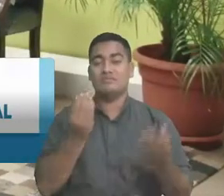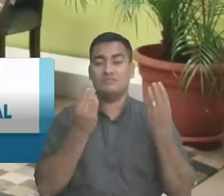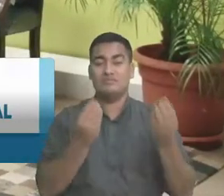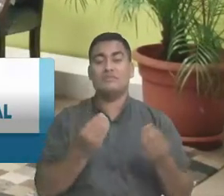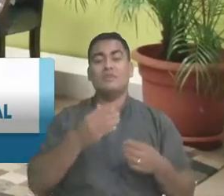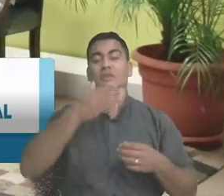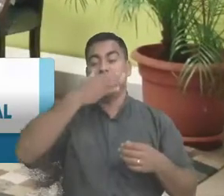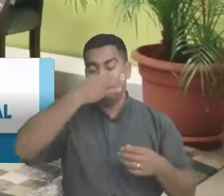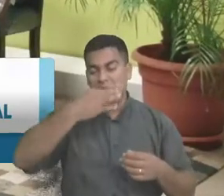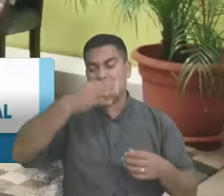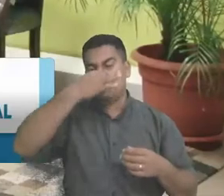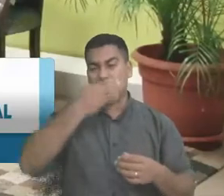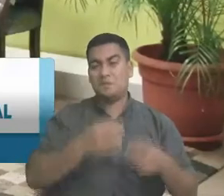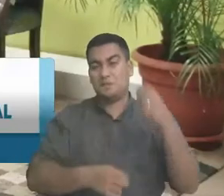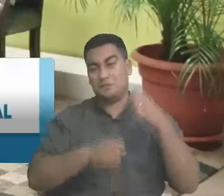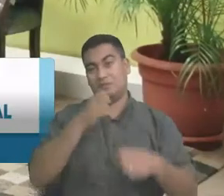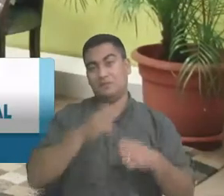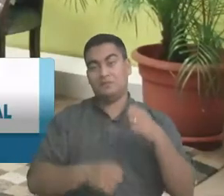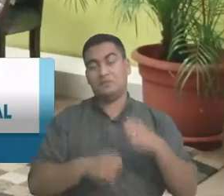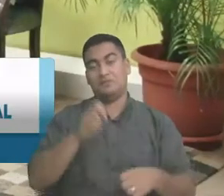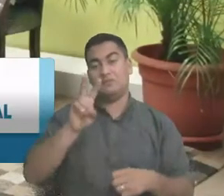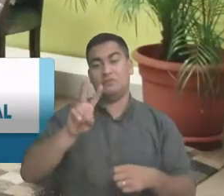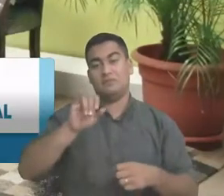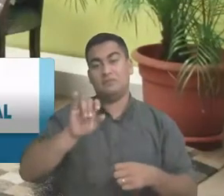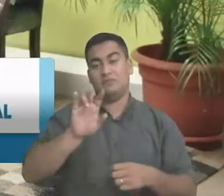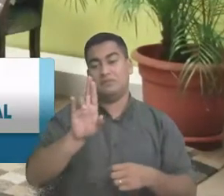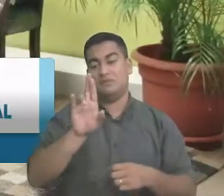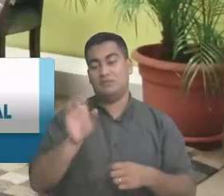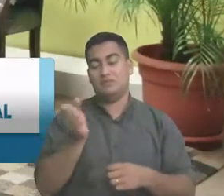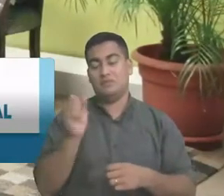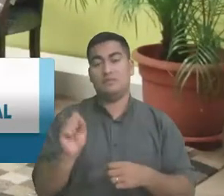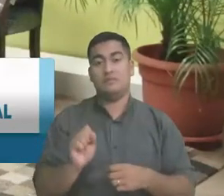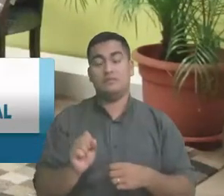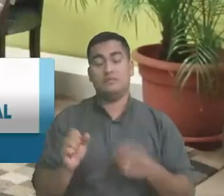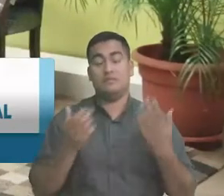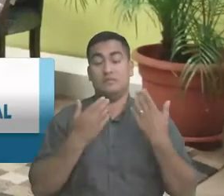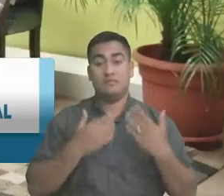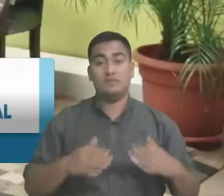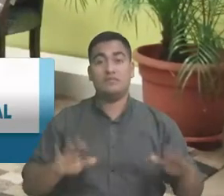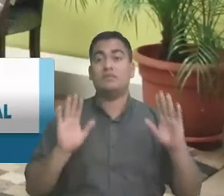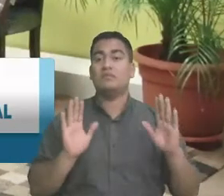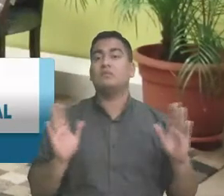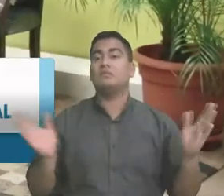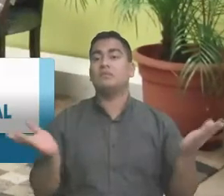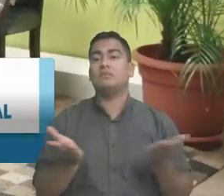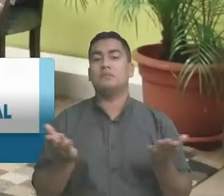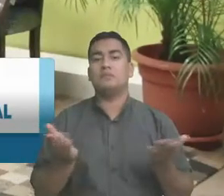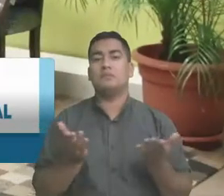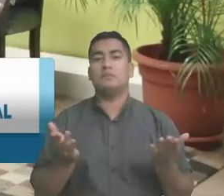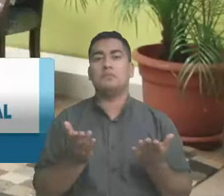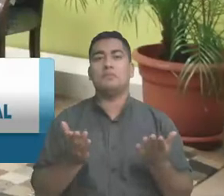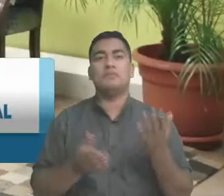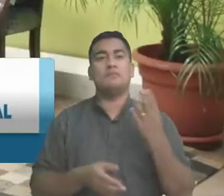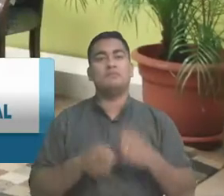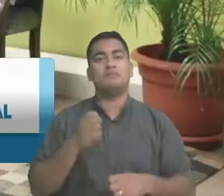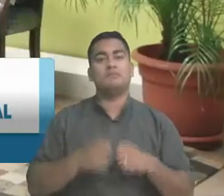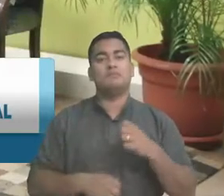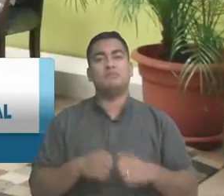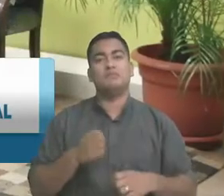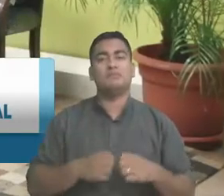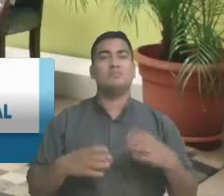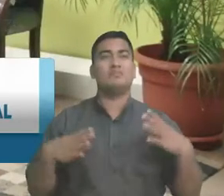de la gripe, pues por virus. Sí, el virus que generalmente siempre se encuentra en esta temporada del